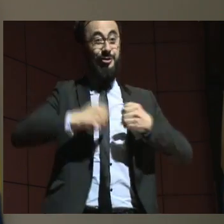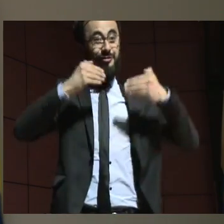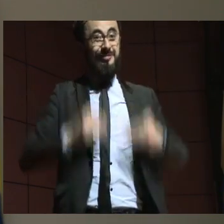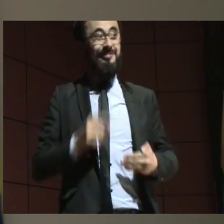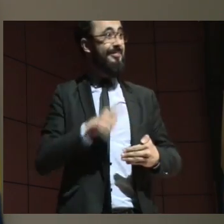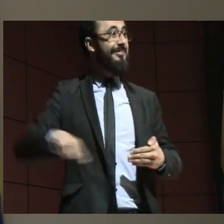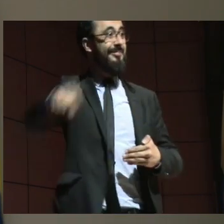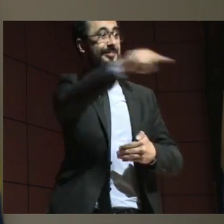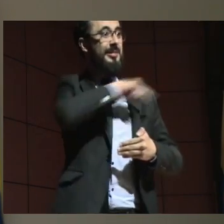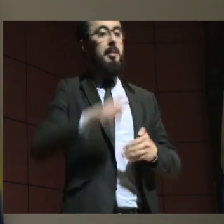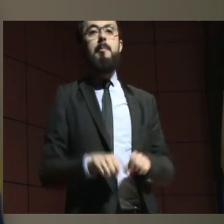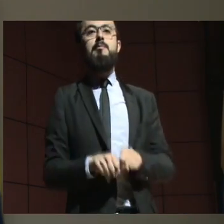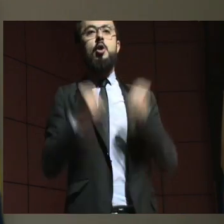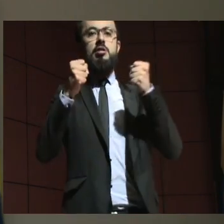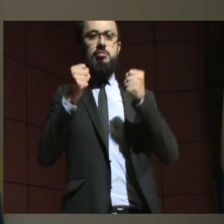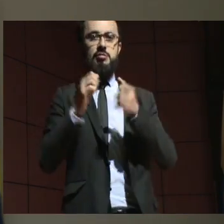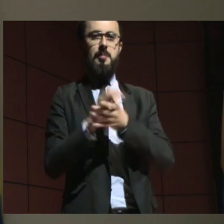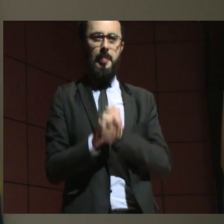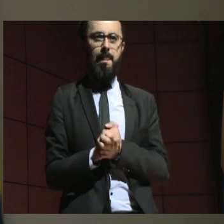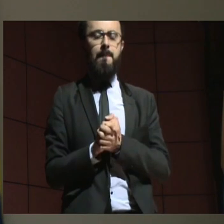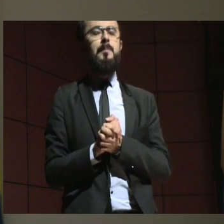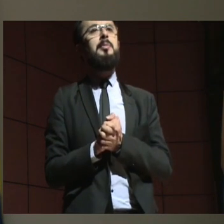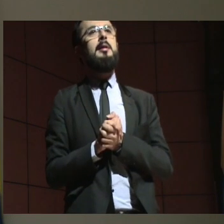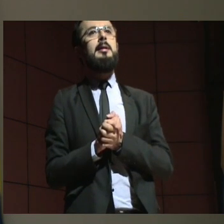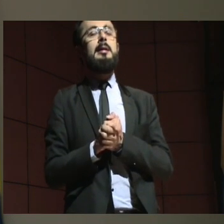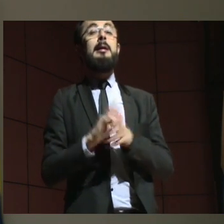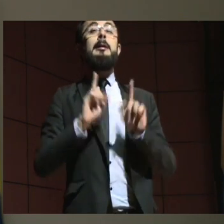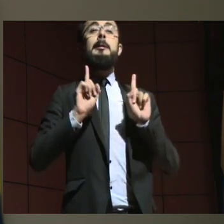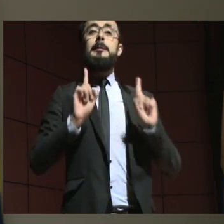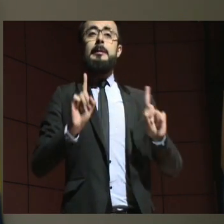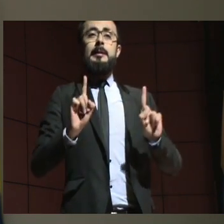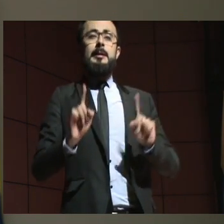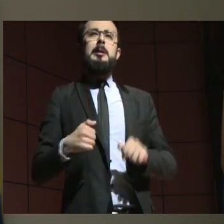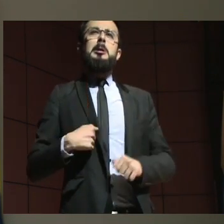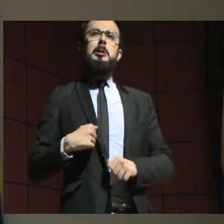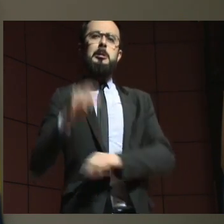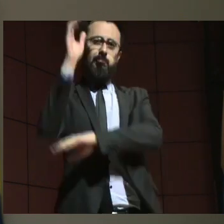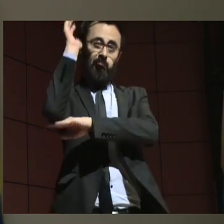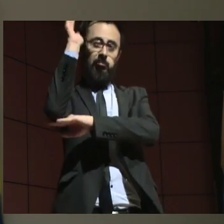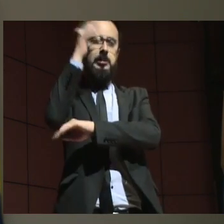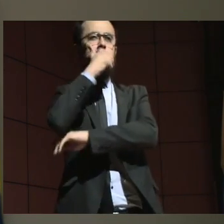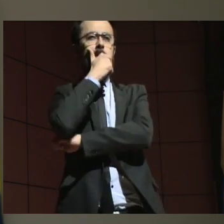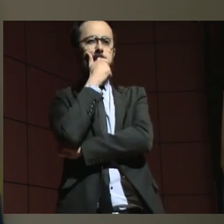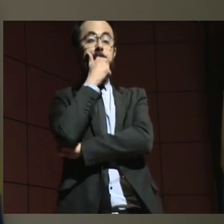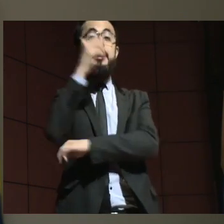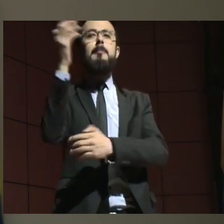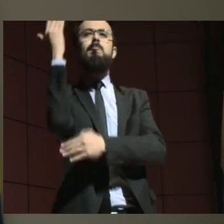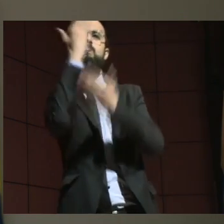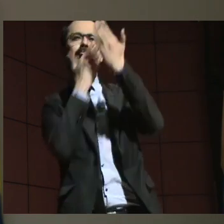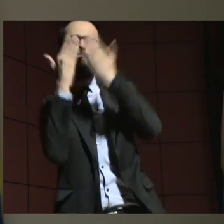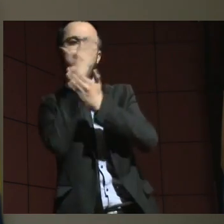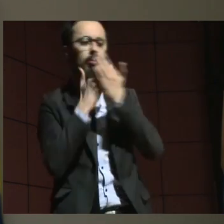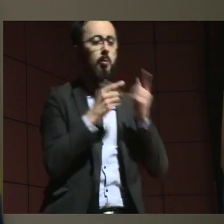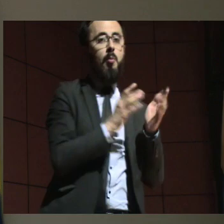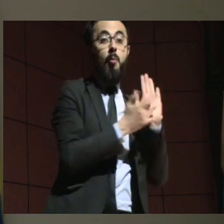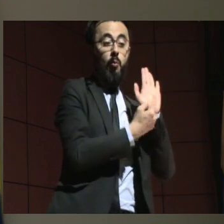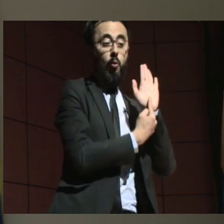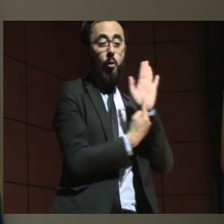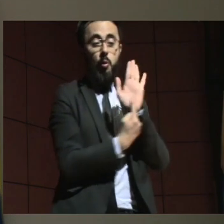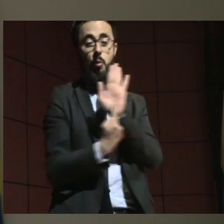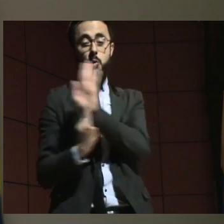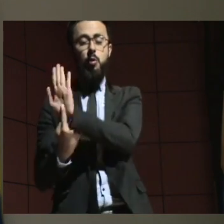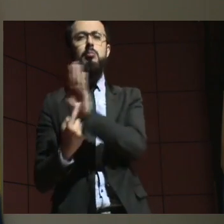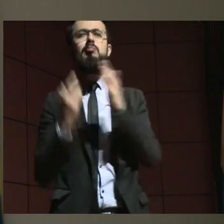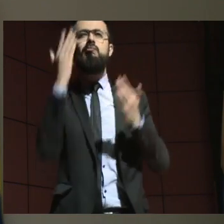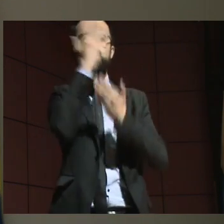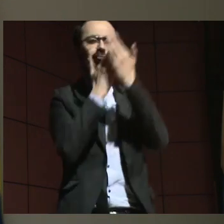embargo, creo que no podemos hacer un análisis de estos sin tener en cuenta también que la interdicción está siendo usada en